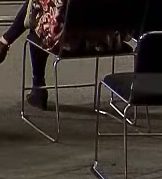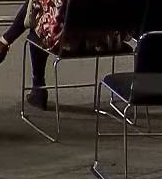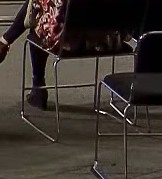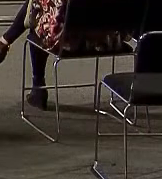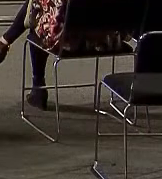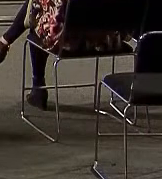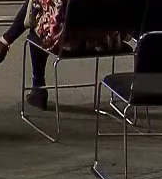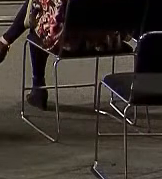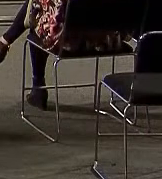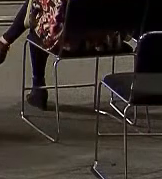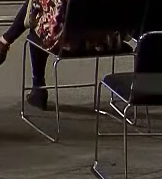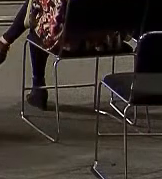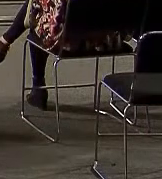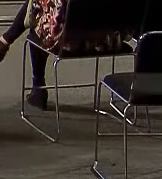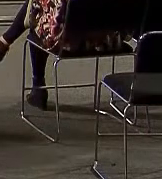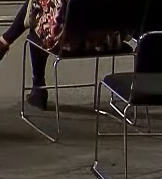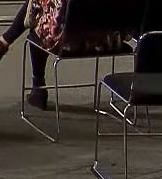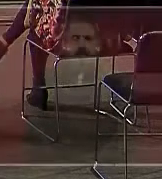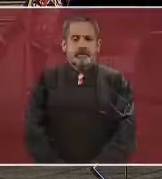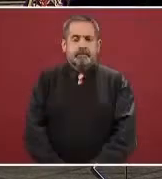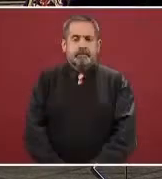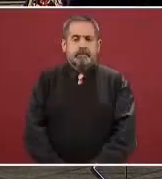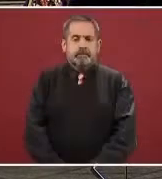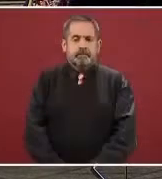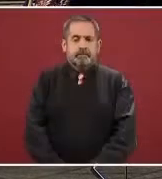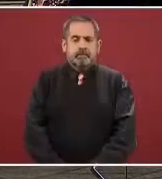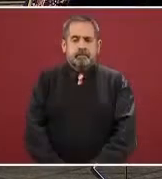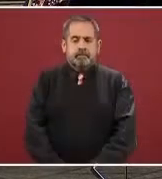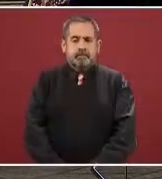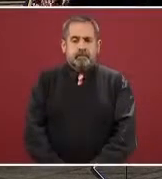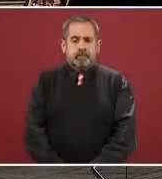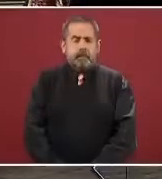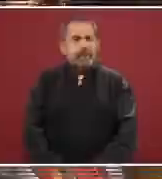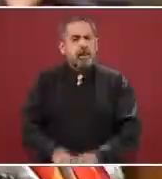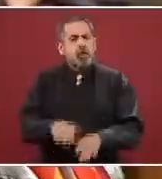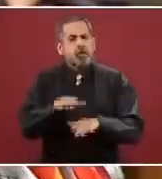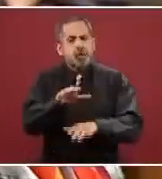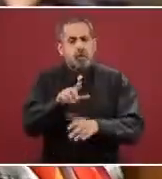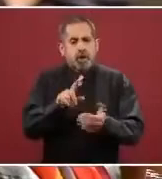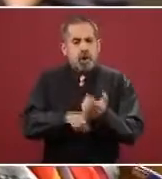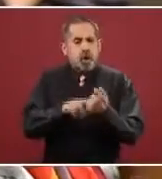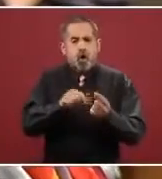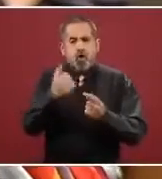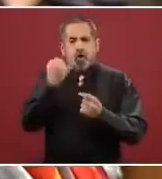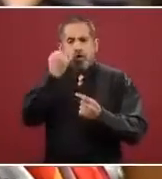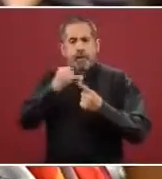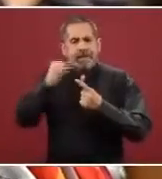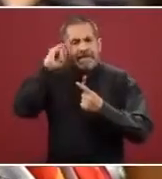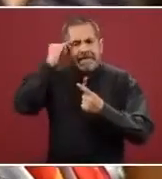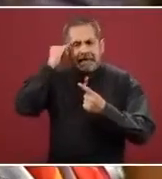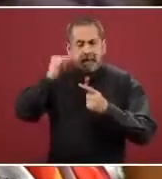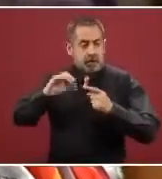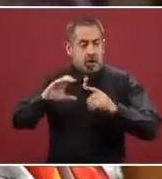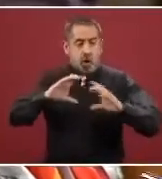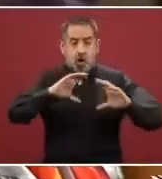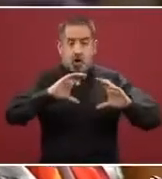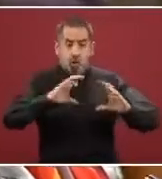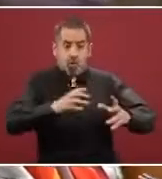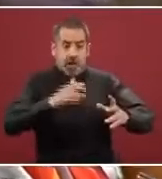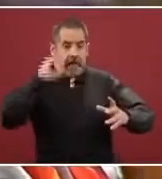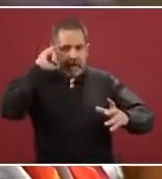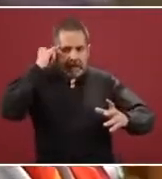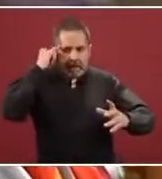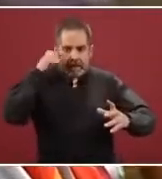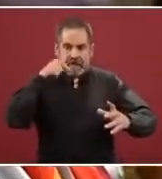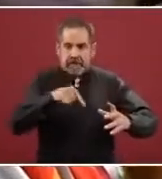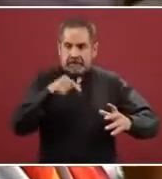En cuanto a, también me podrían comentar con respecto a materiales en otros idiomas indígenas, náhuatl, maya, para las comunidades indígenas, que ha sido